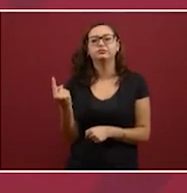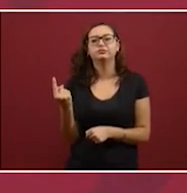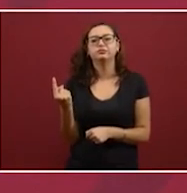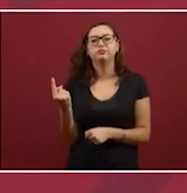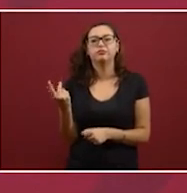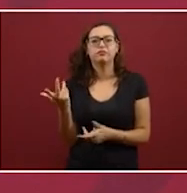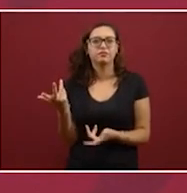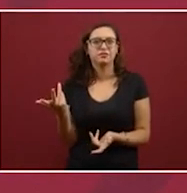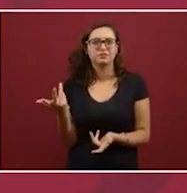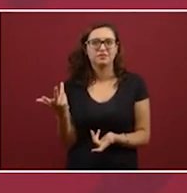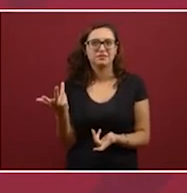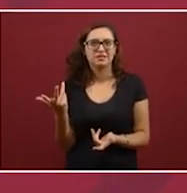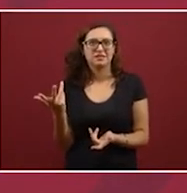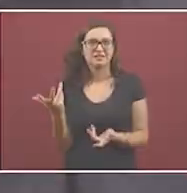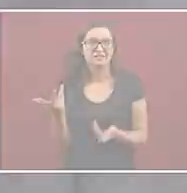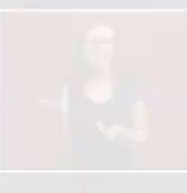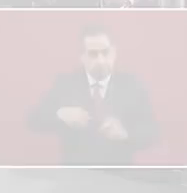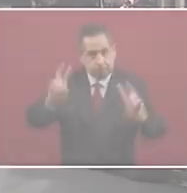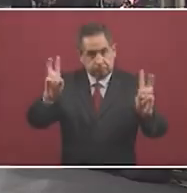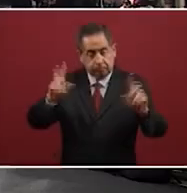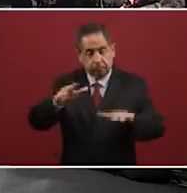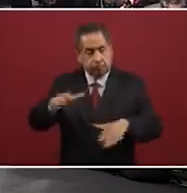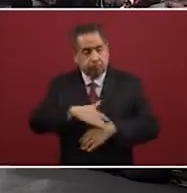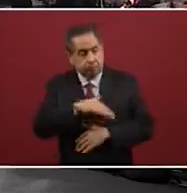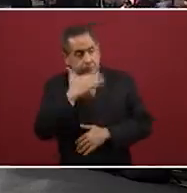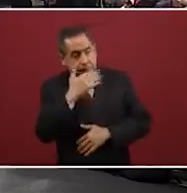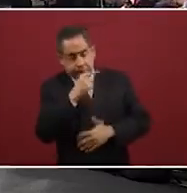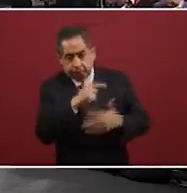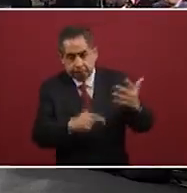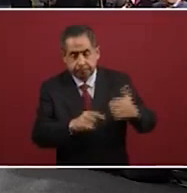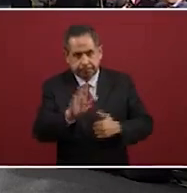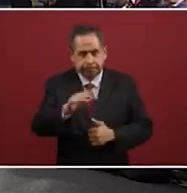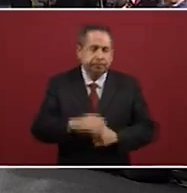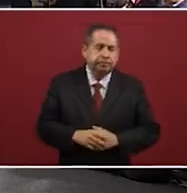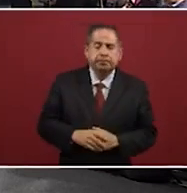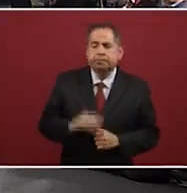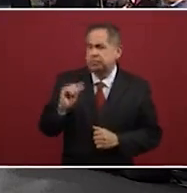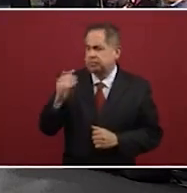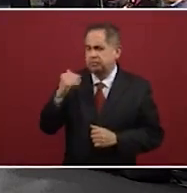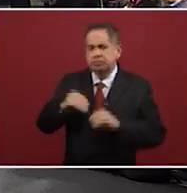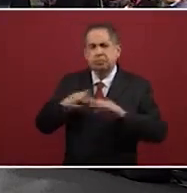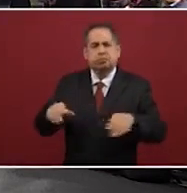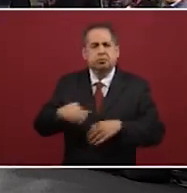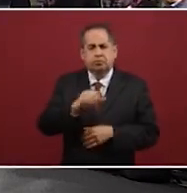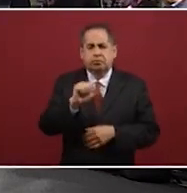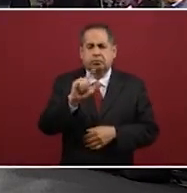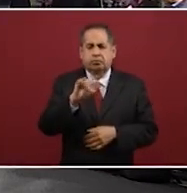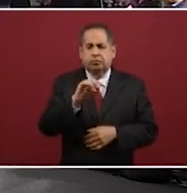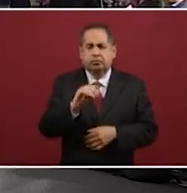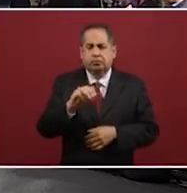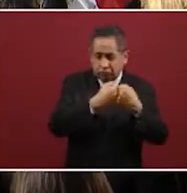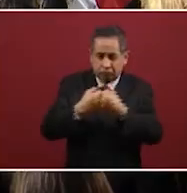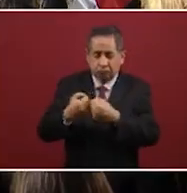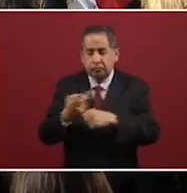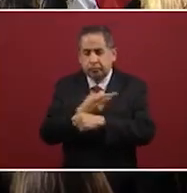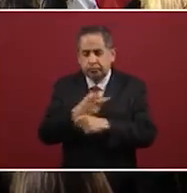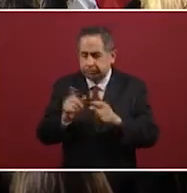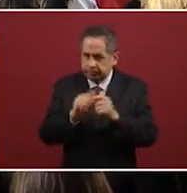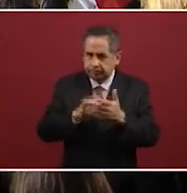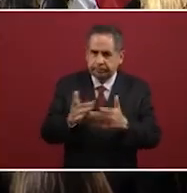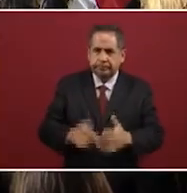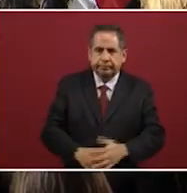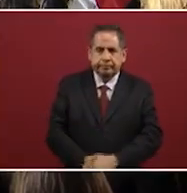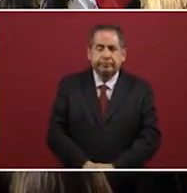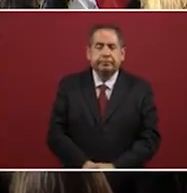consumar la tranza asimismo adelantó que esta semana se reunirá con el presidente del salvador dalí